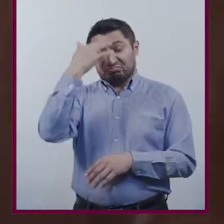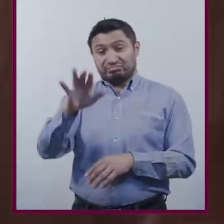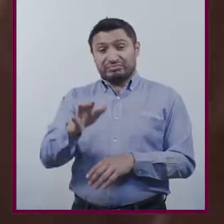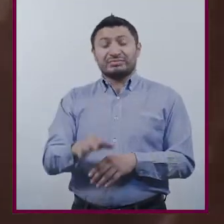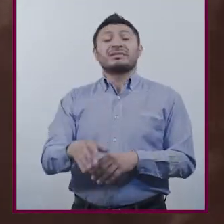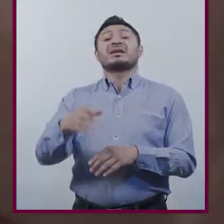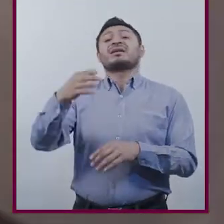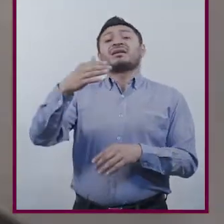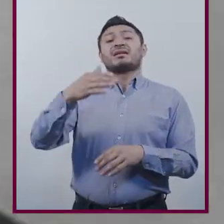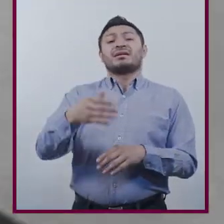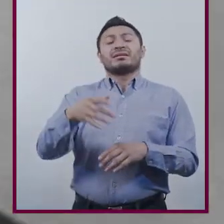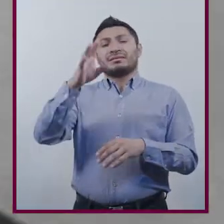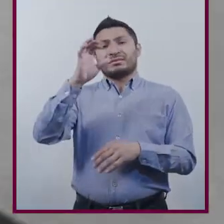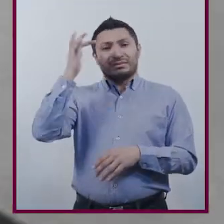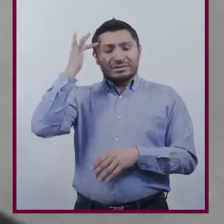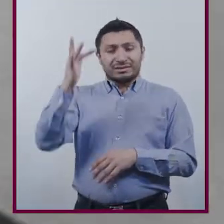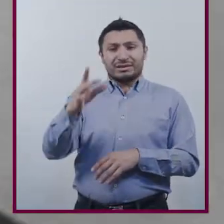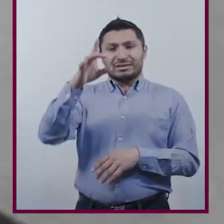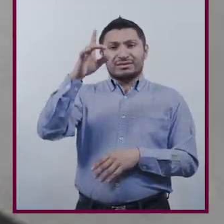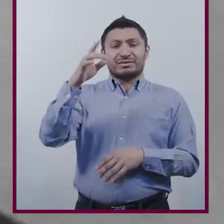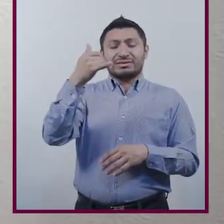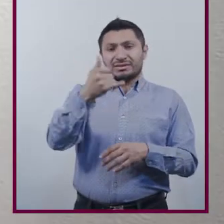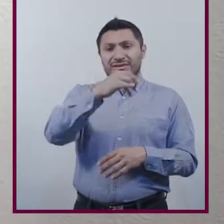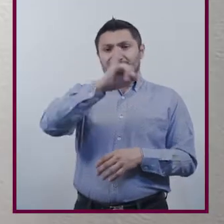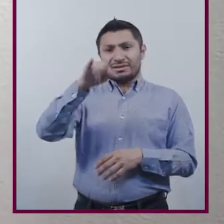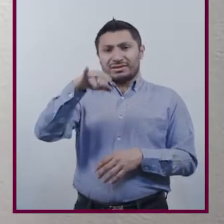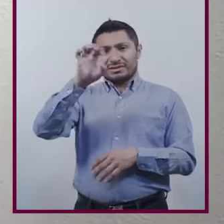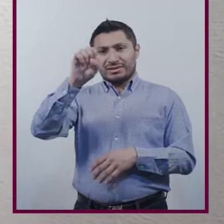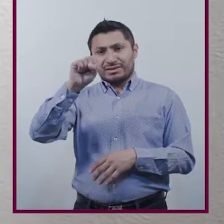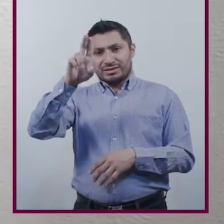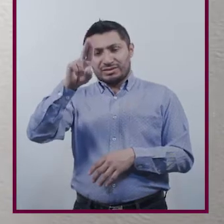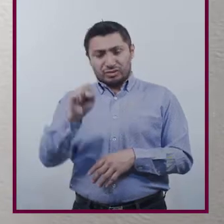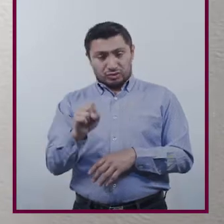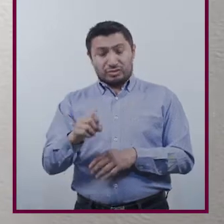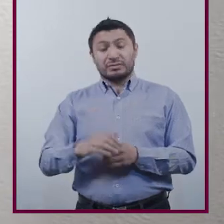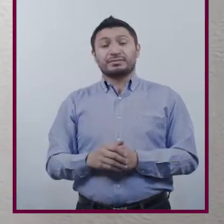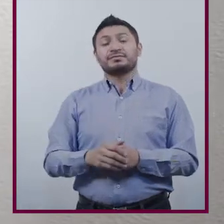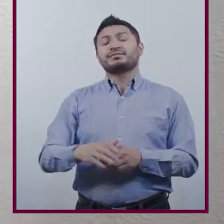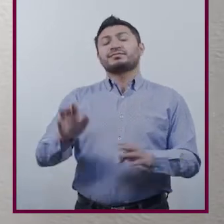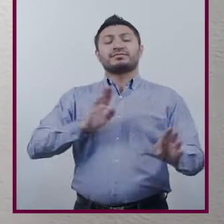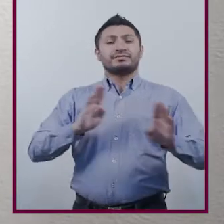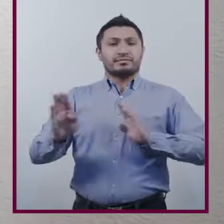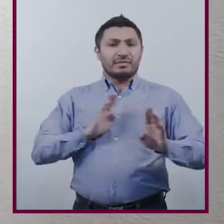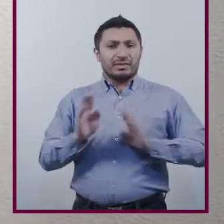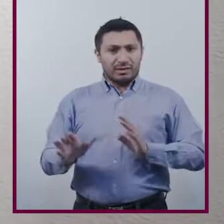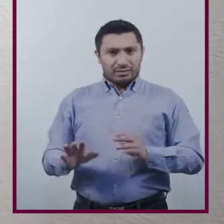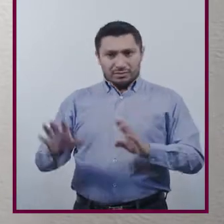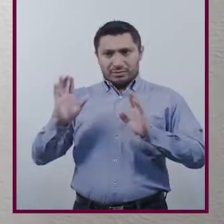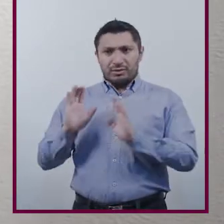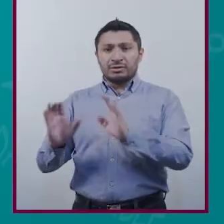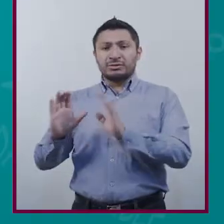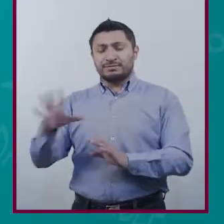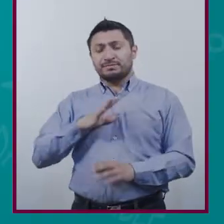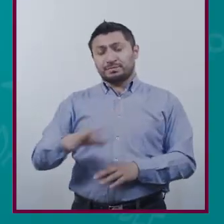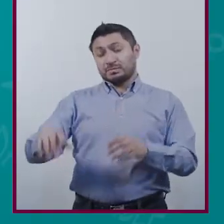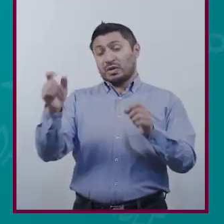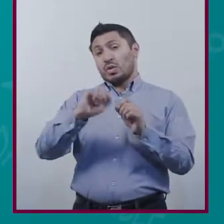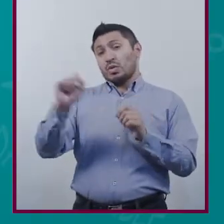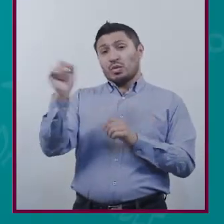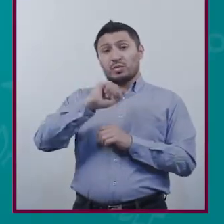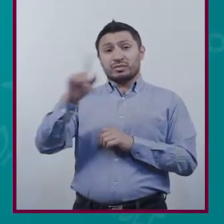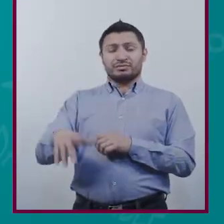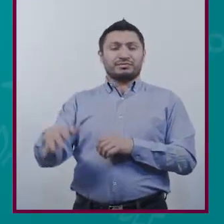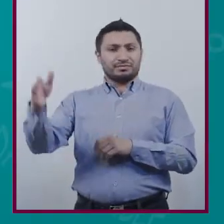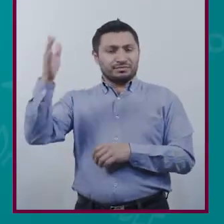Santos Degollado y Jesús González Ortega. El ejército del gobierno conservador contaba con militares de carrera. Al frente de